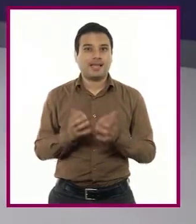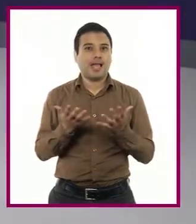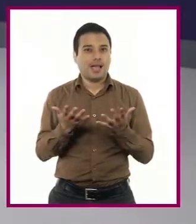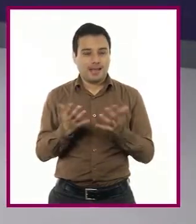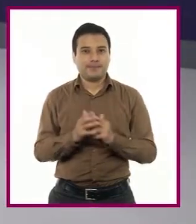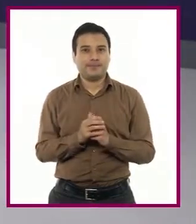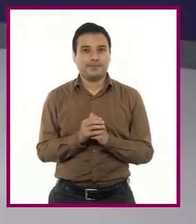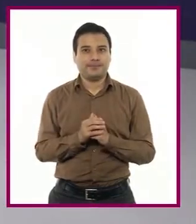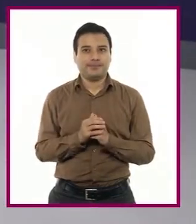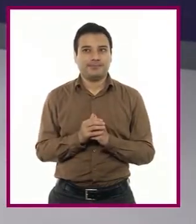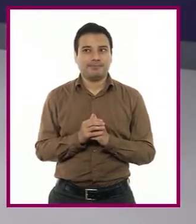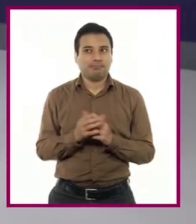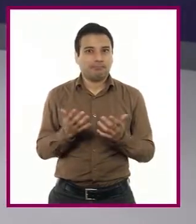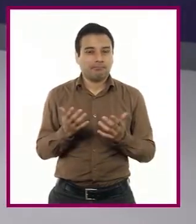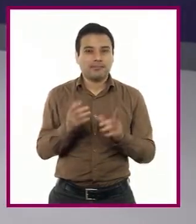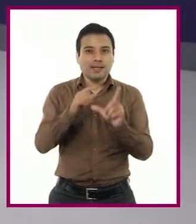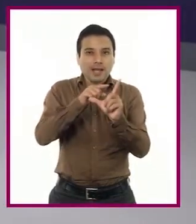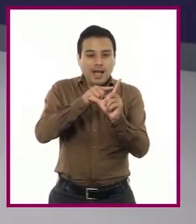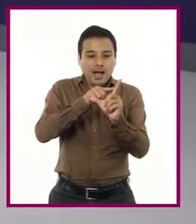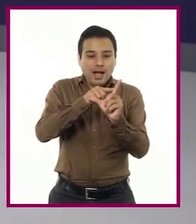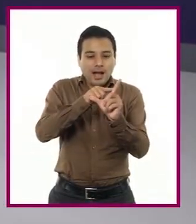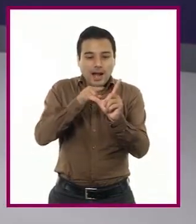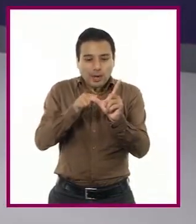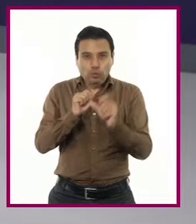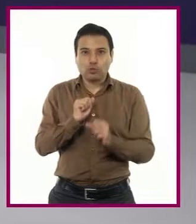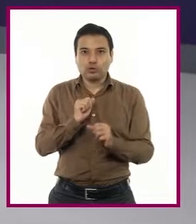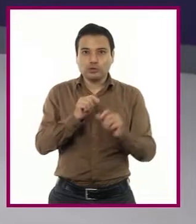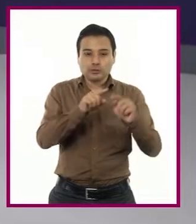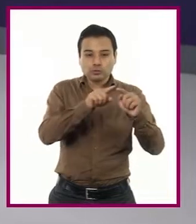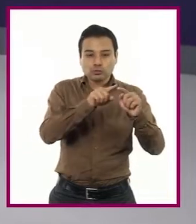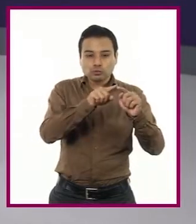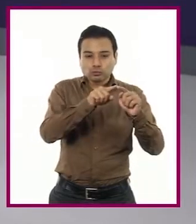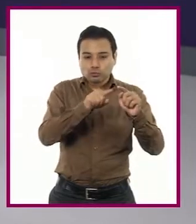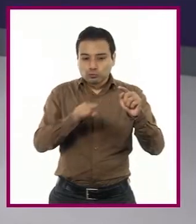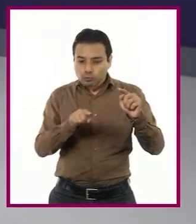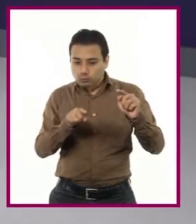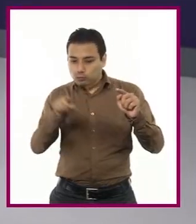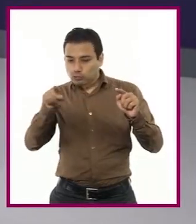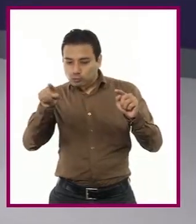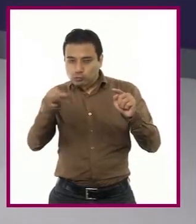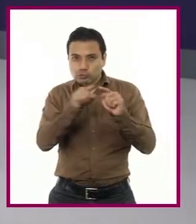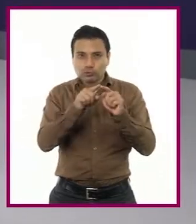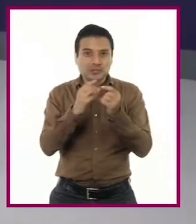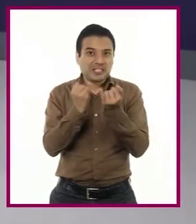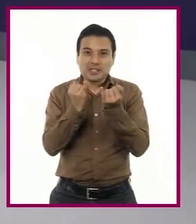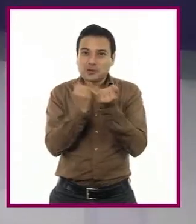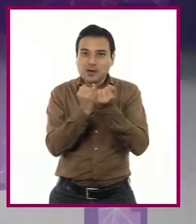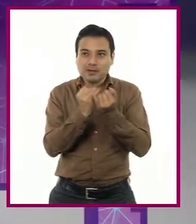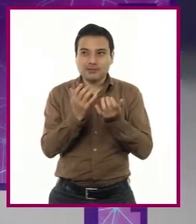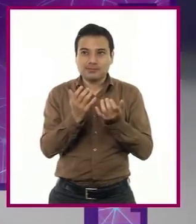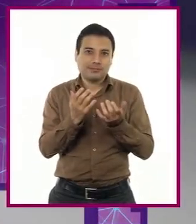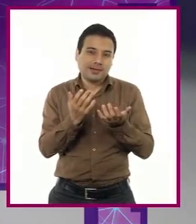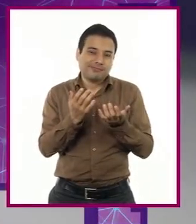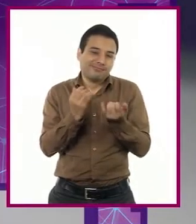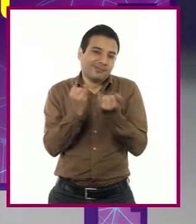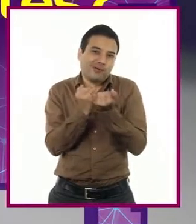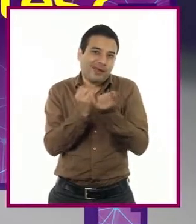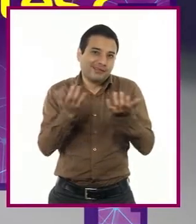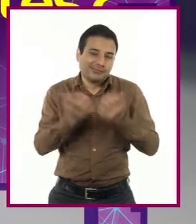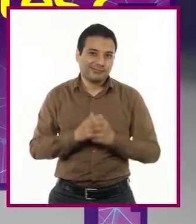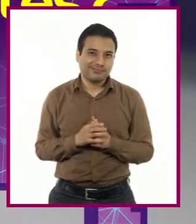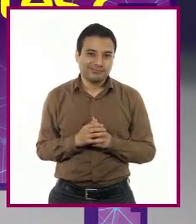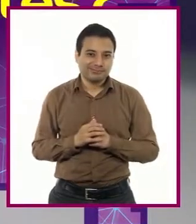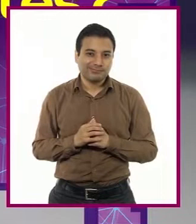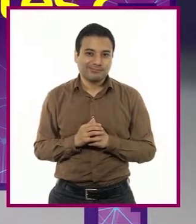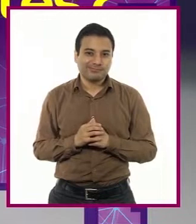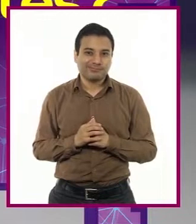como los lados y los ángulos son iguales, tenemos nuevamente dos triángulos congruentes. Les pregunto, ¿fue necesario dar todas